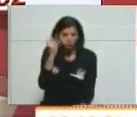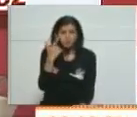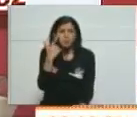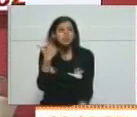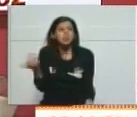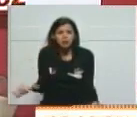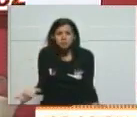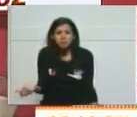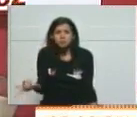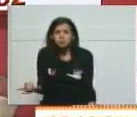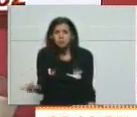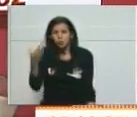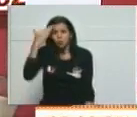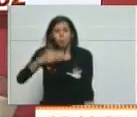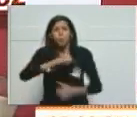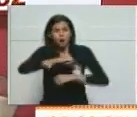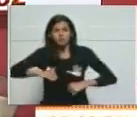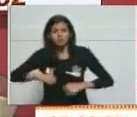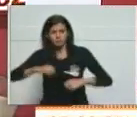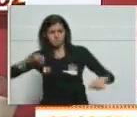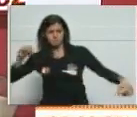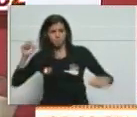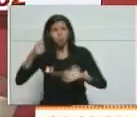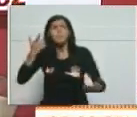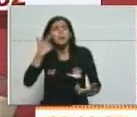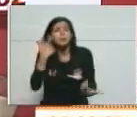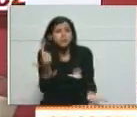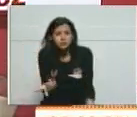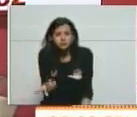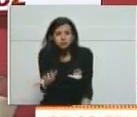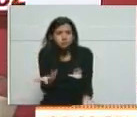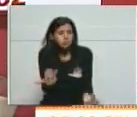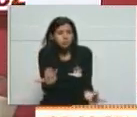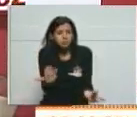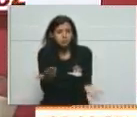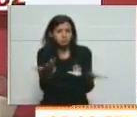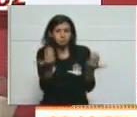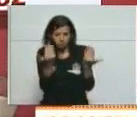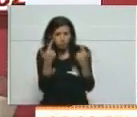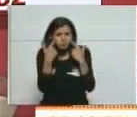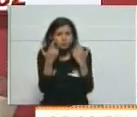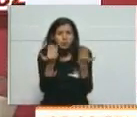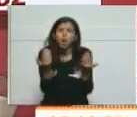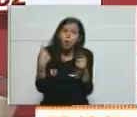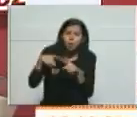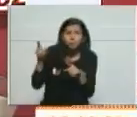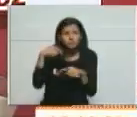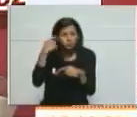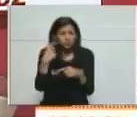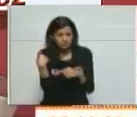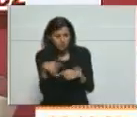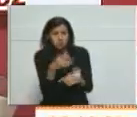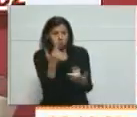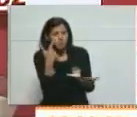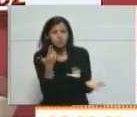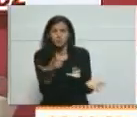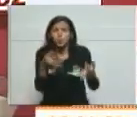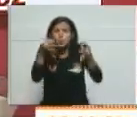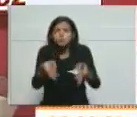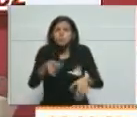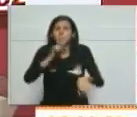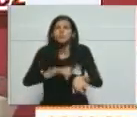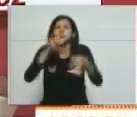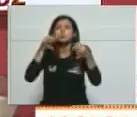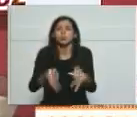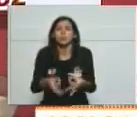donde el Guardia Nacional, sáquelo pues, sáquelo, no se paren esas cosas. La justicia tiene que ser oportuna,